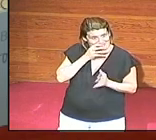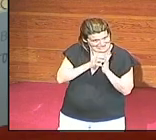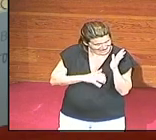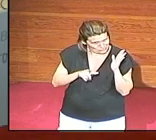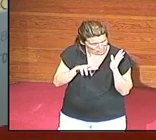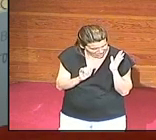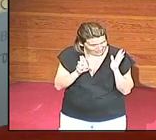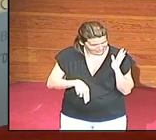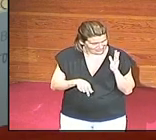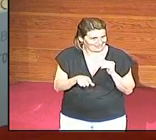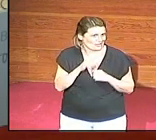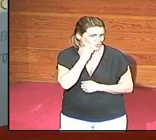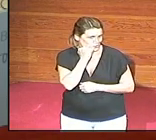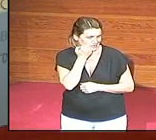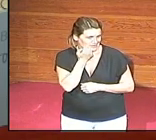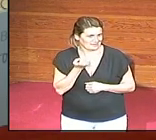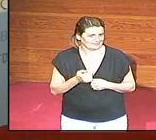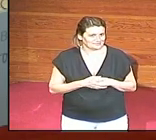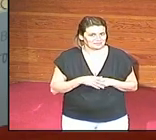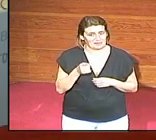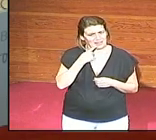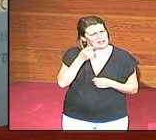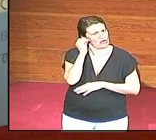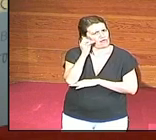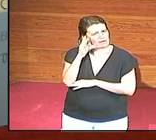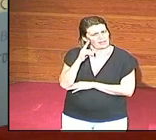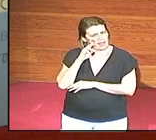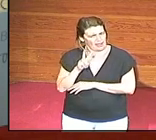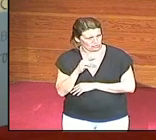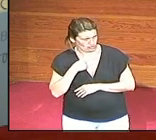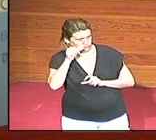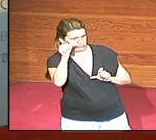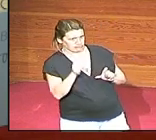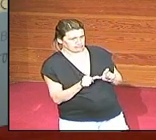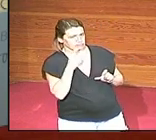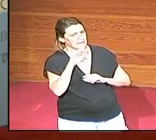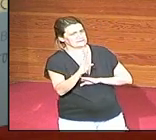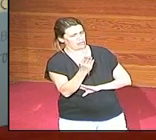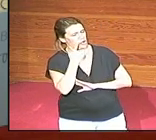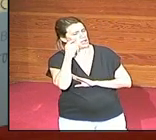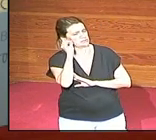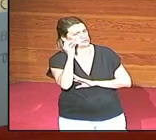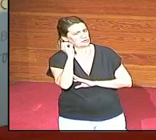existe, pero yo ayer lo decía durante la conferencia, durante la presentación de la exposición,